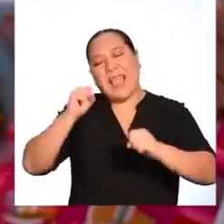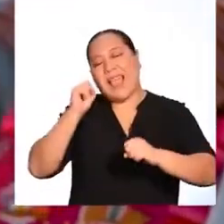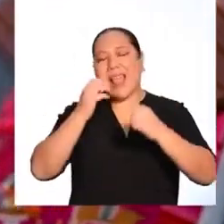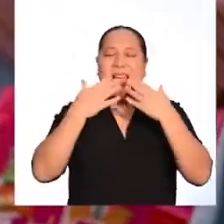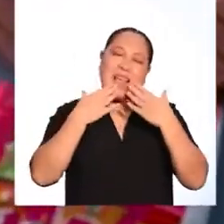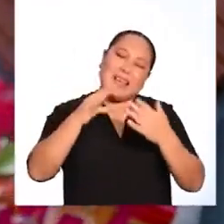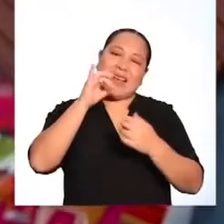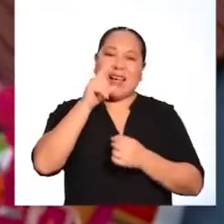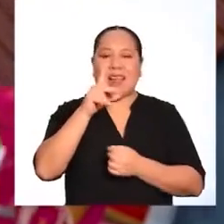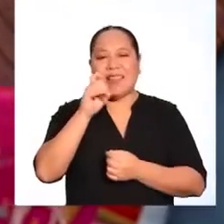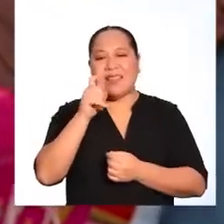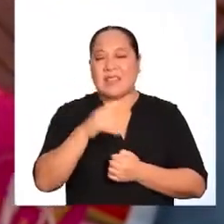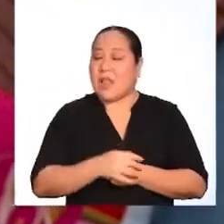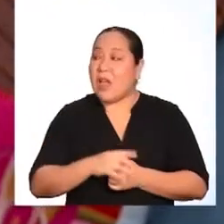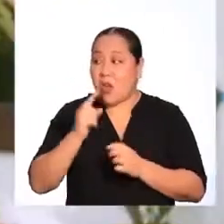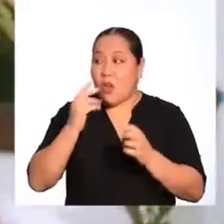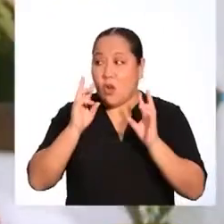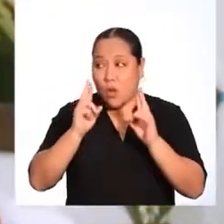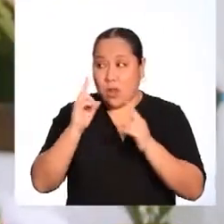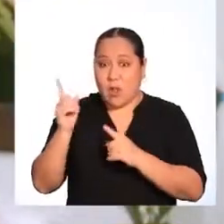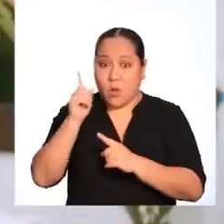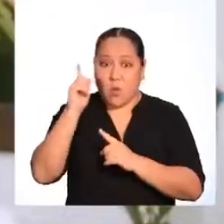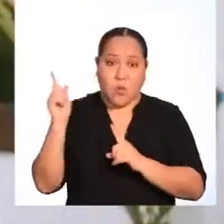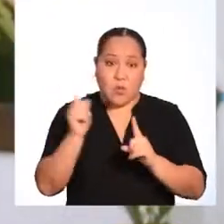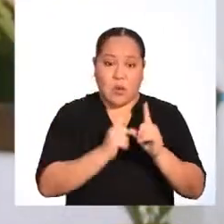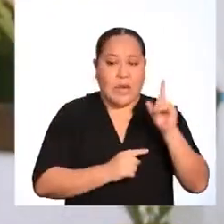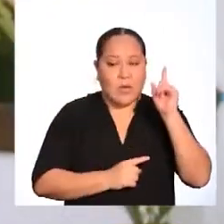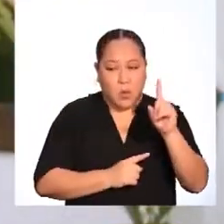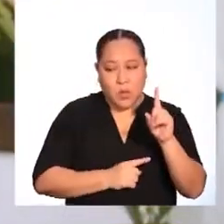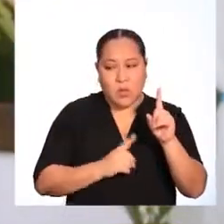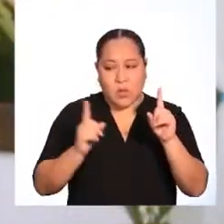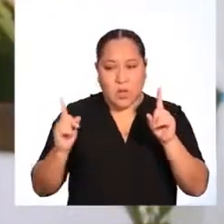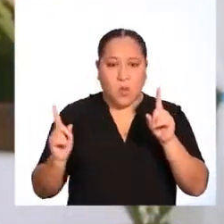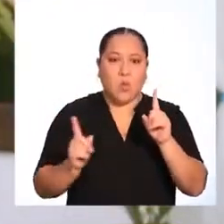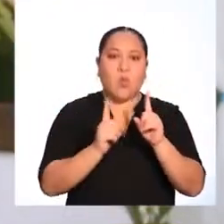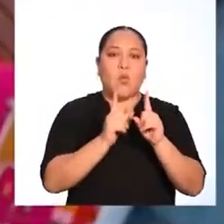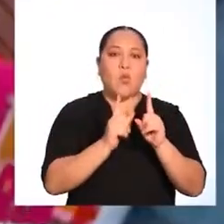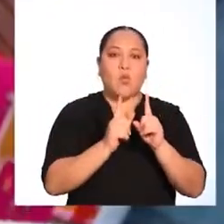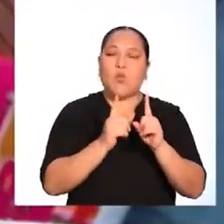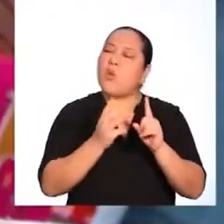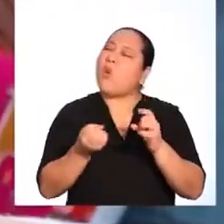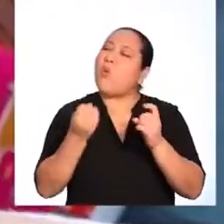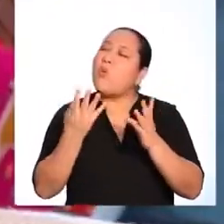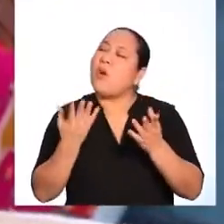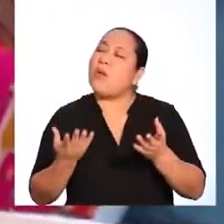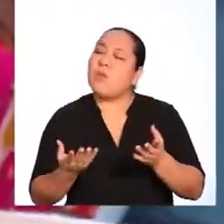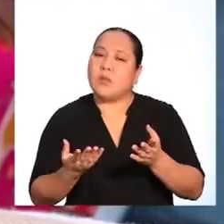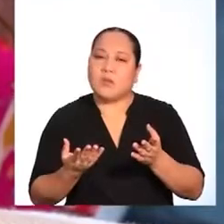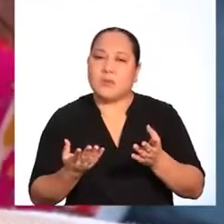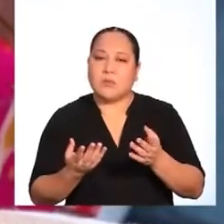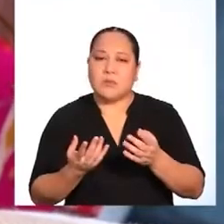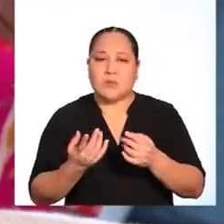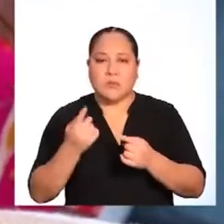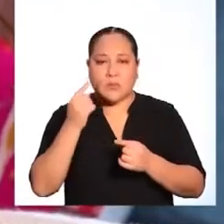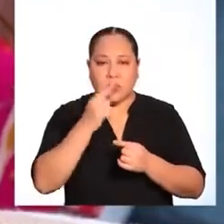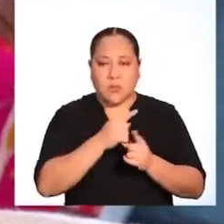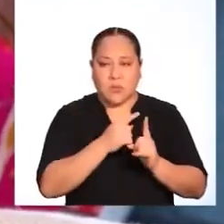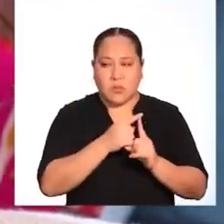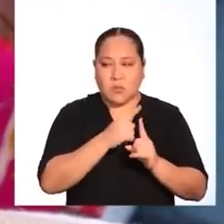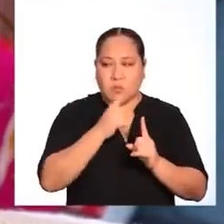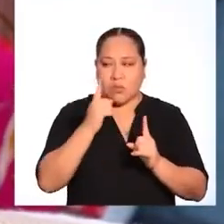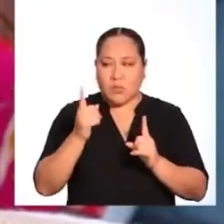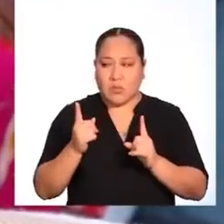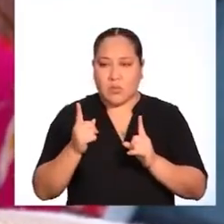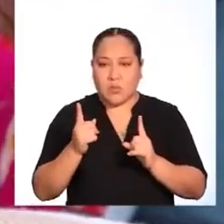en esta una botella que tendríamos una que sería